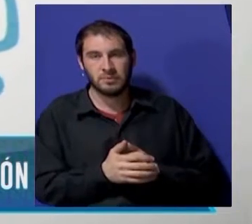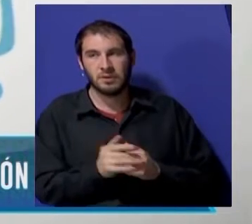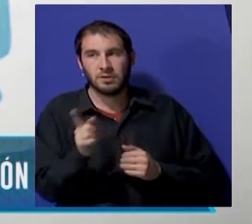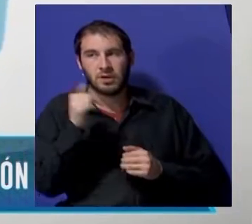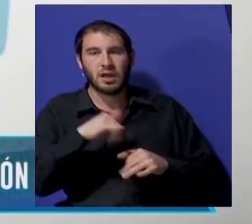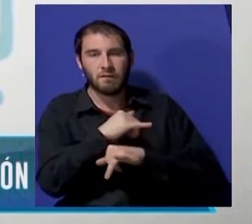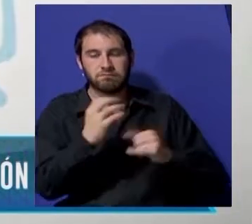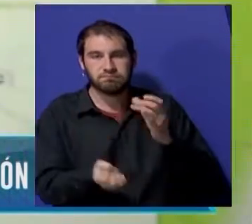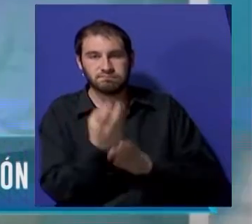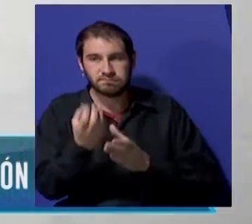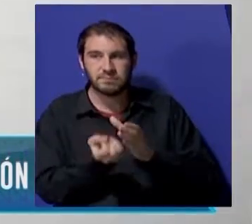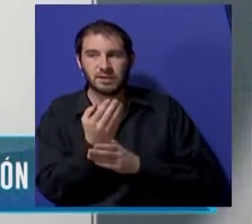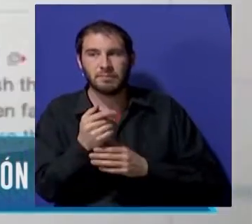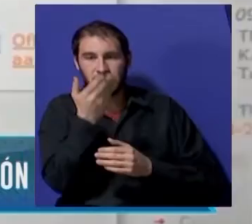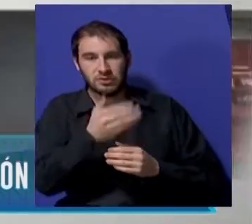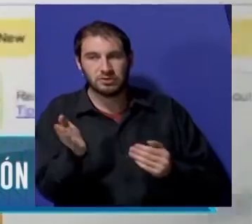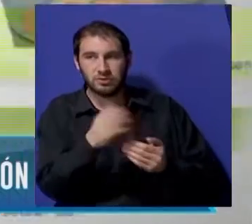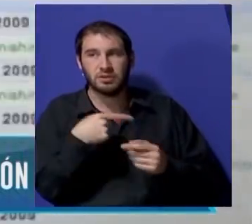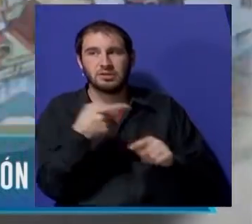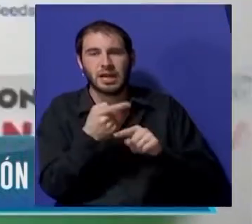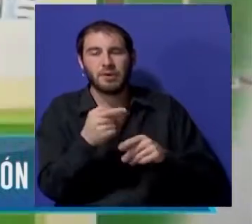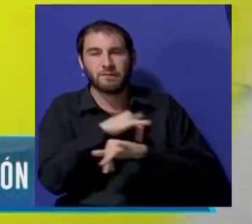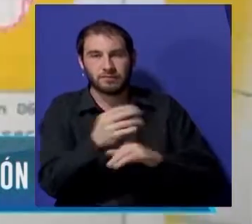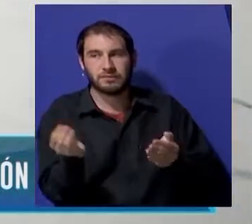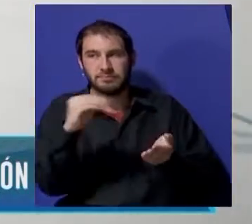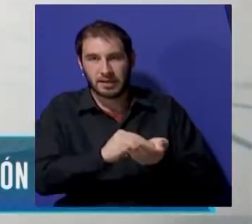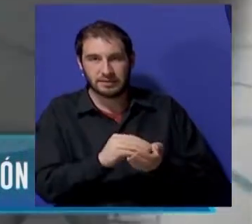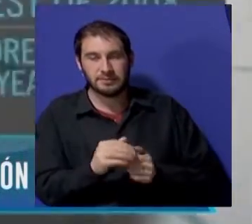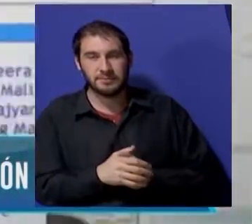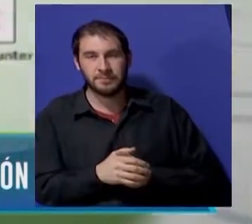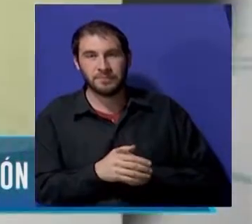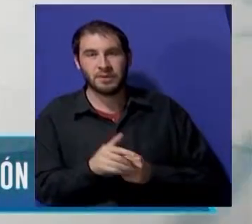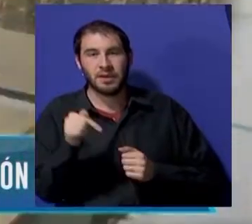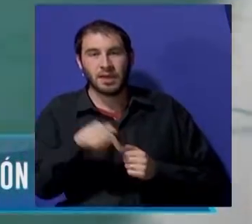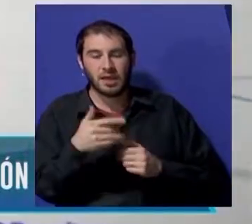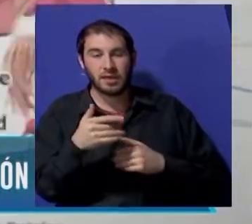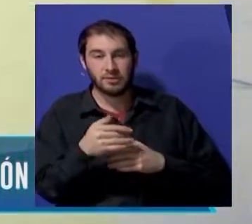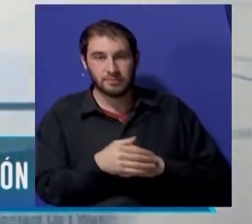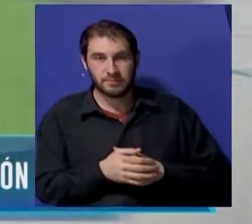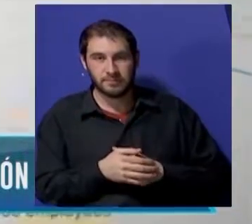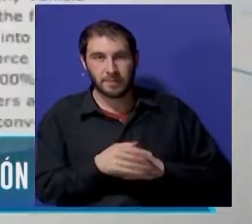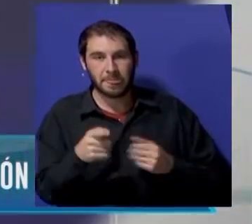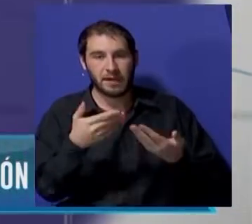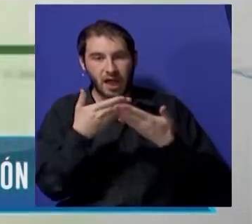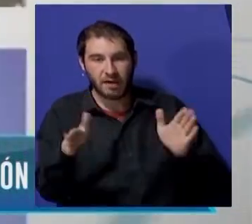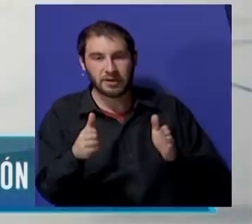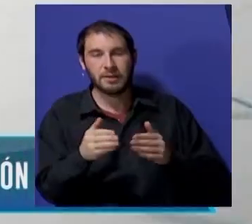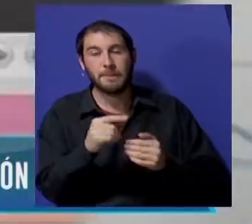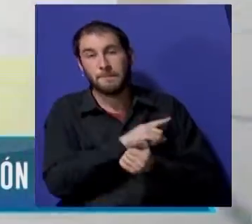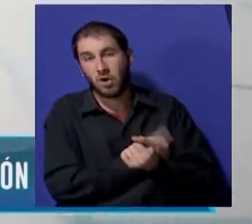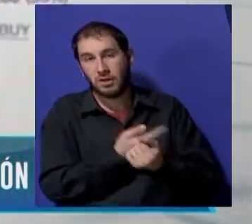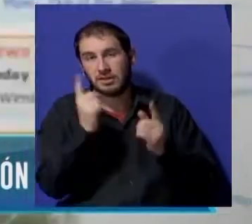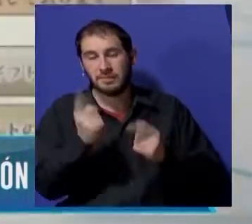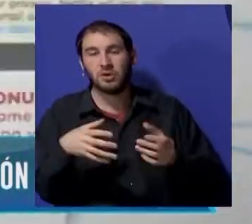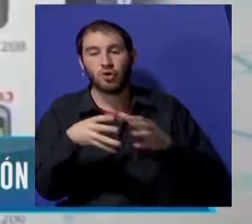generando información y cada vez como ciudadanos exigimos más información. Y esto tiene que abrir al poder y sobre todo a